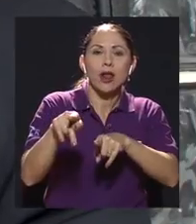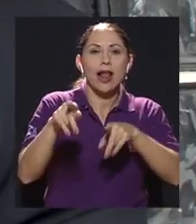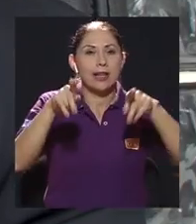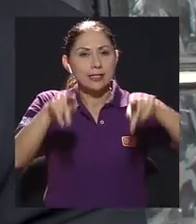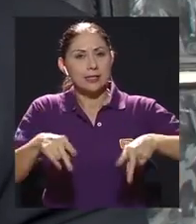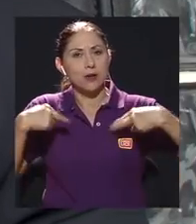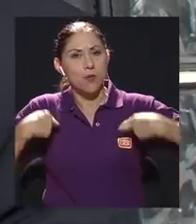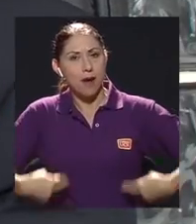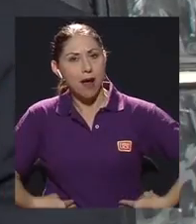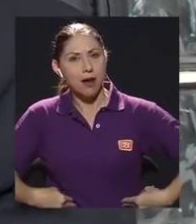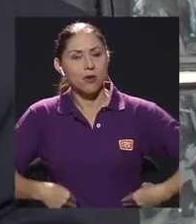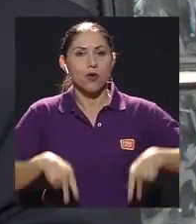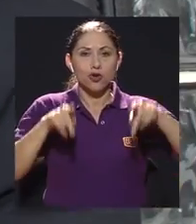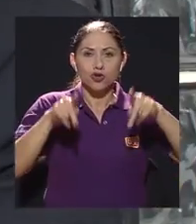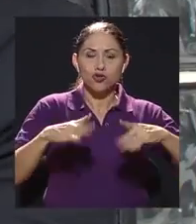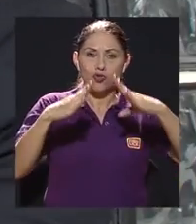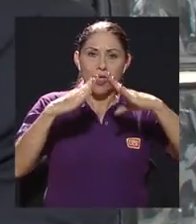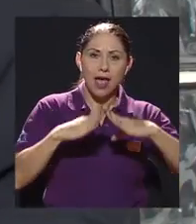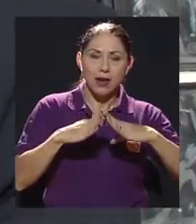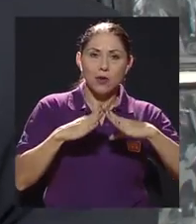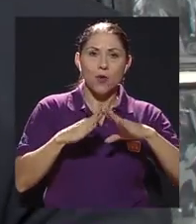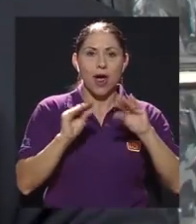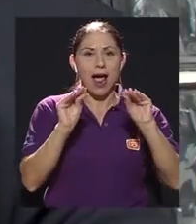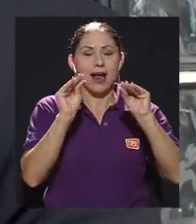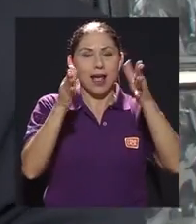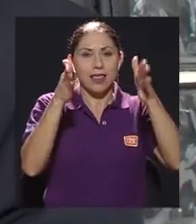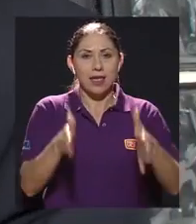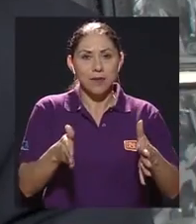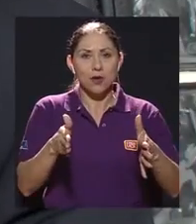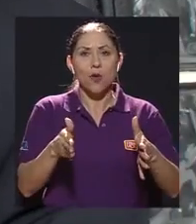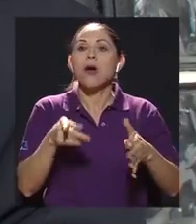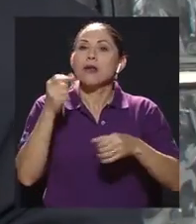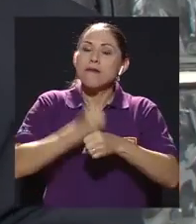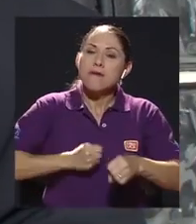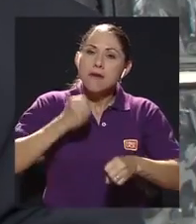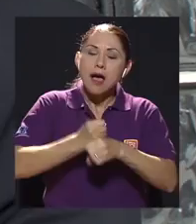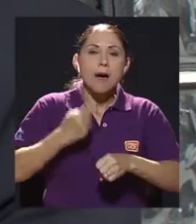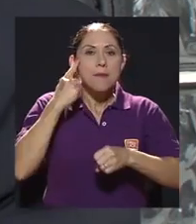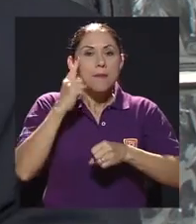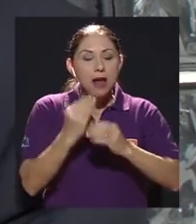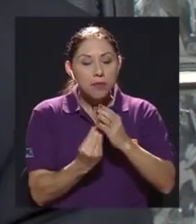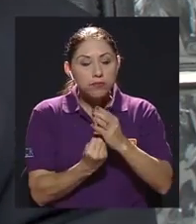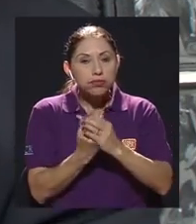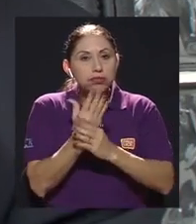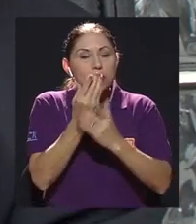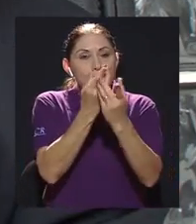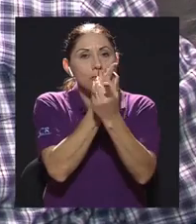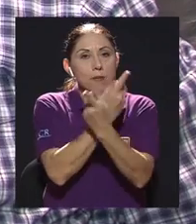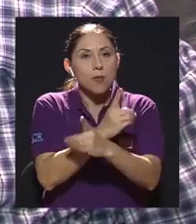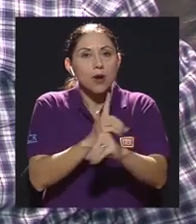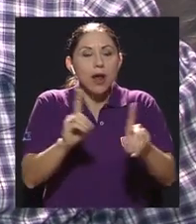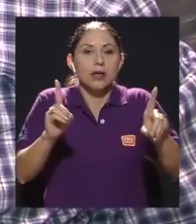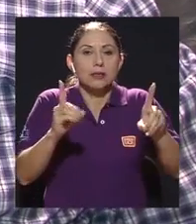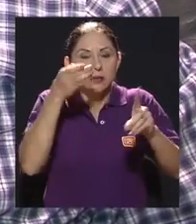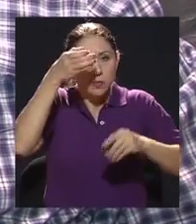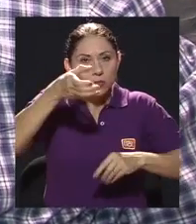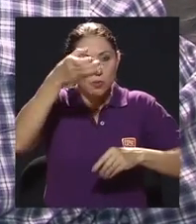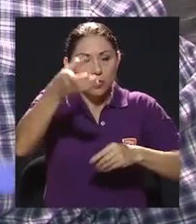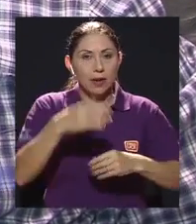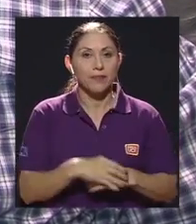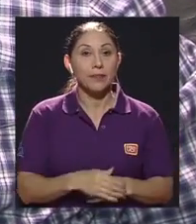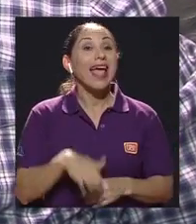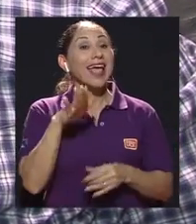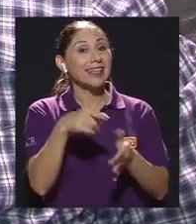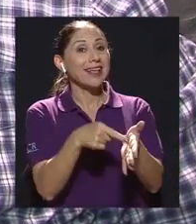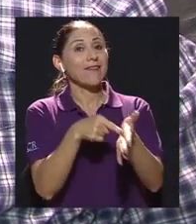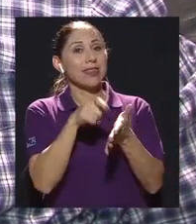como académico, aportando a la creación de esa cultura de la democracia y de la movilización popular. Bueno, esa fue mi tesis